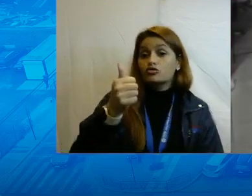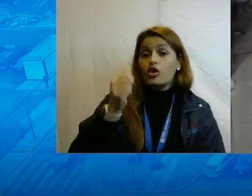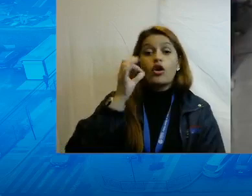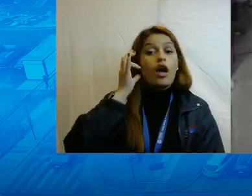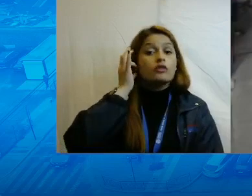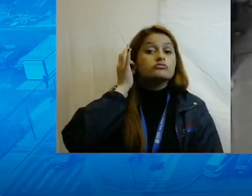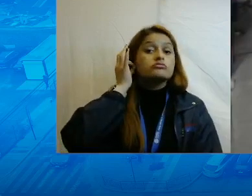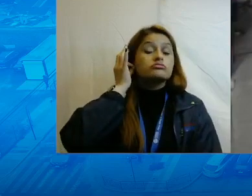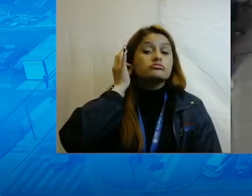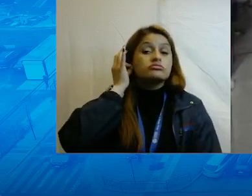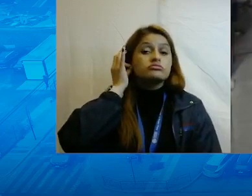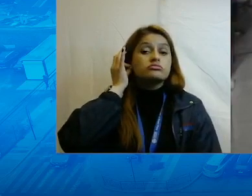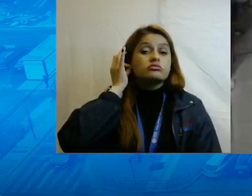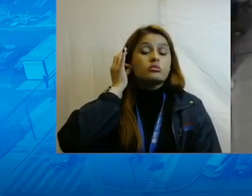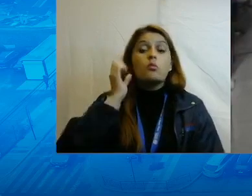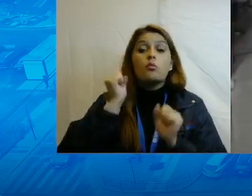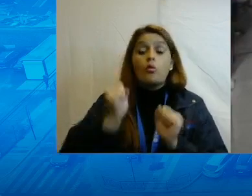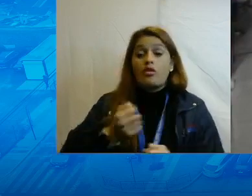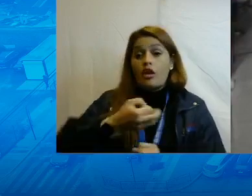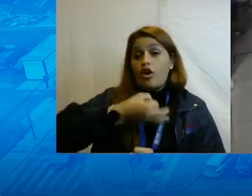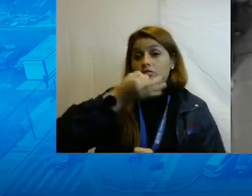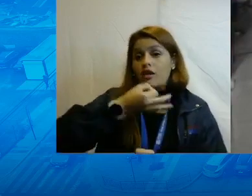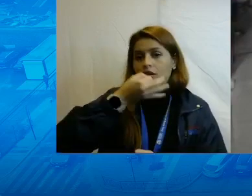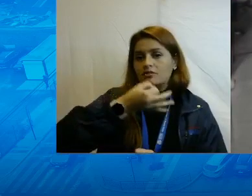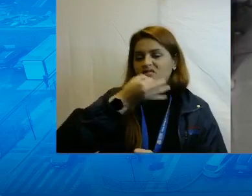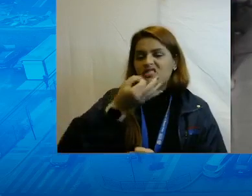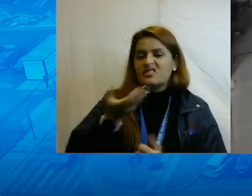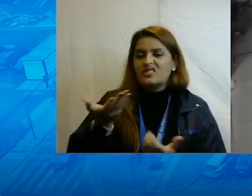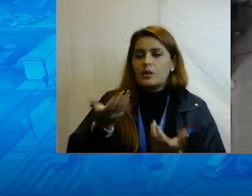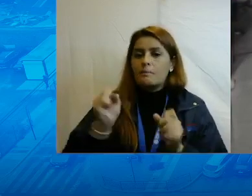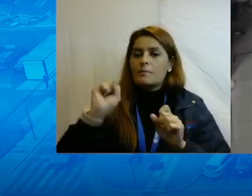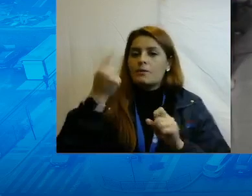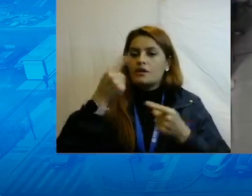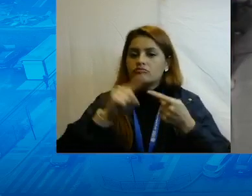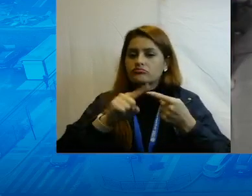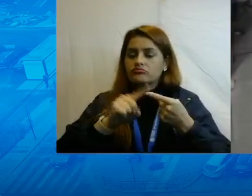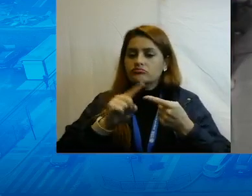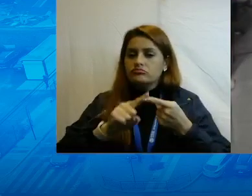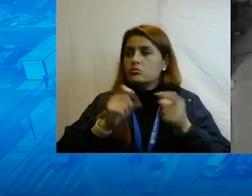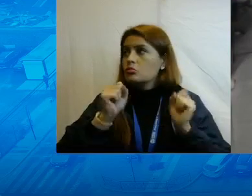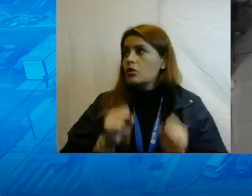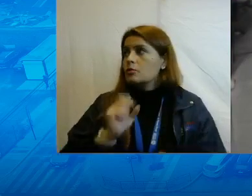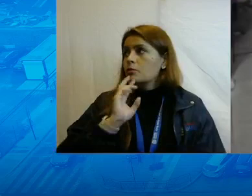Sería bueno, directora, si nos puede comentar sobre el primer punto.